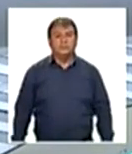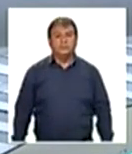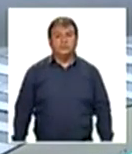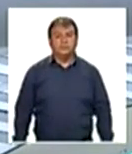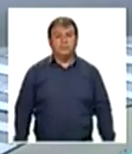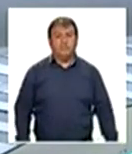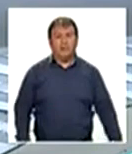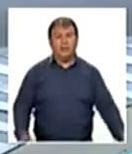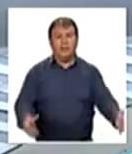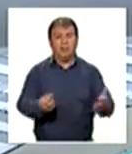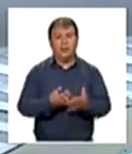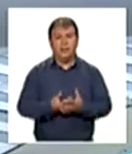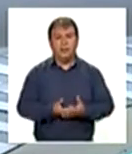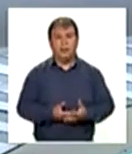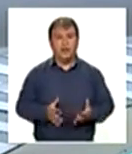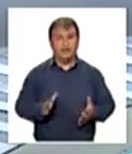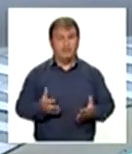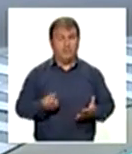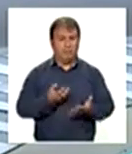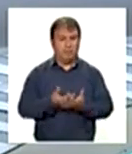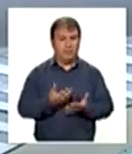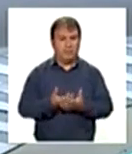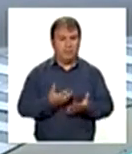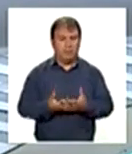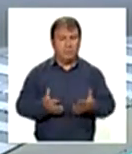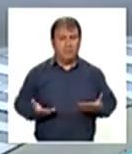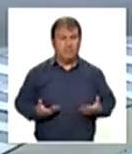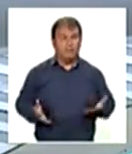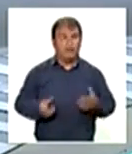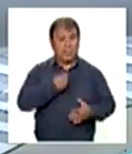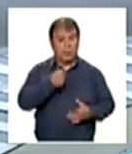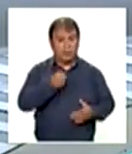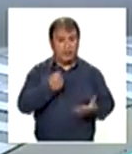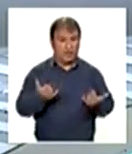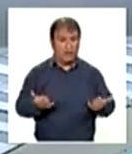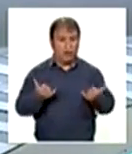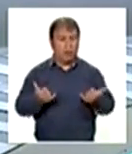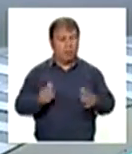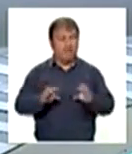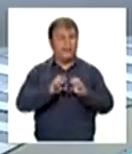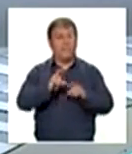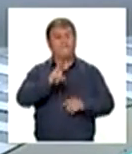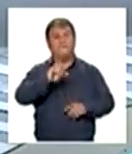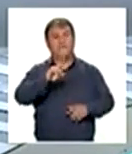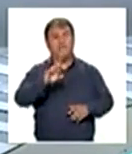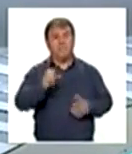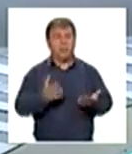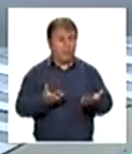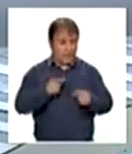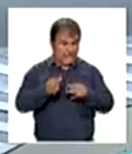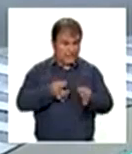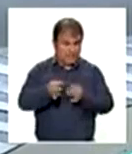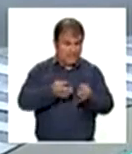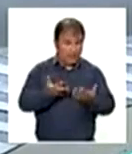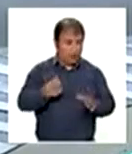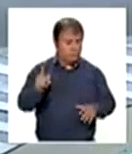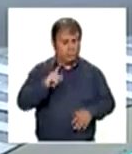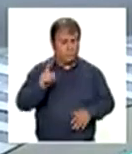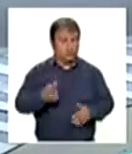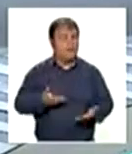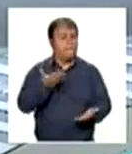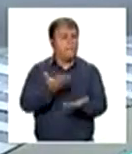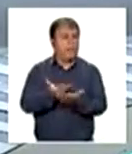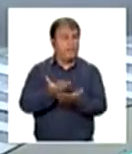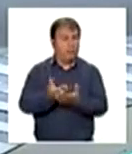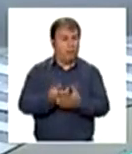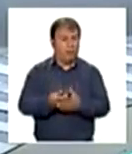Ponchado. Gerson. ¿Qué tal, compañeras? Sí, vamos a estar entonces con nuestro reportero en instantes. Él se encuentra en la Videna. Como habíamos ya mencionado, no se han presentado varios